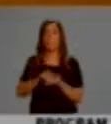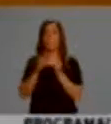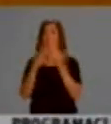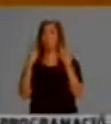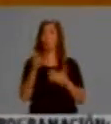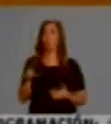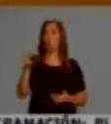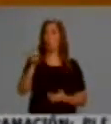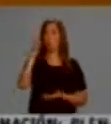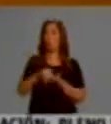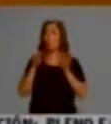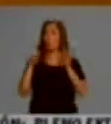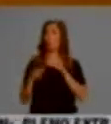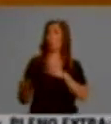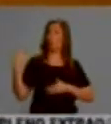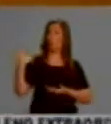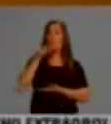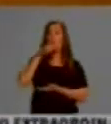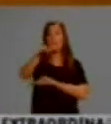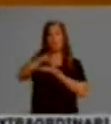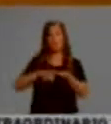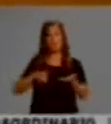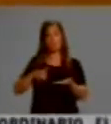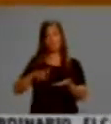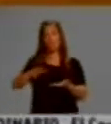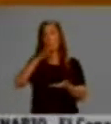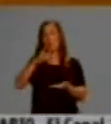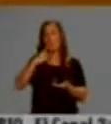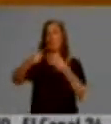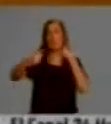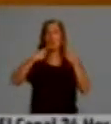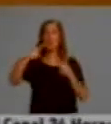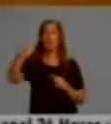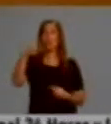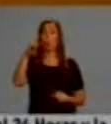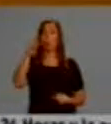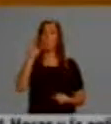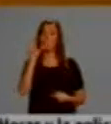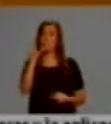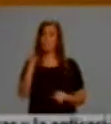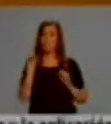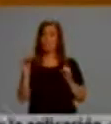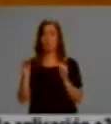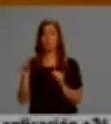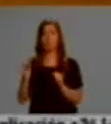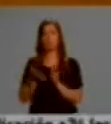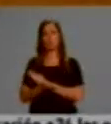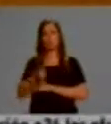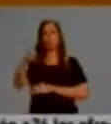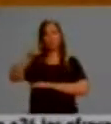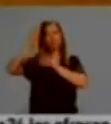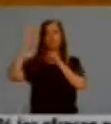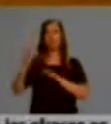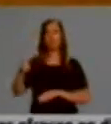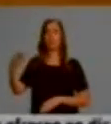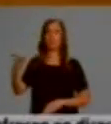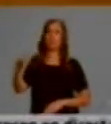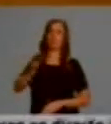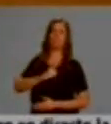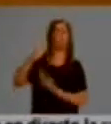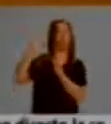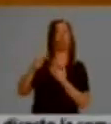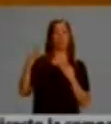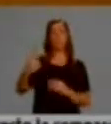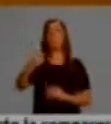28 de julio de 2009, al albur de las informaciones de Gürtel, además de subrayar la lealtad del señor Bárcenas, se